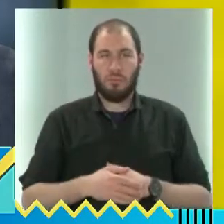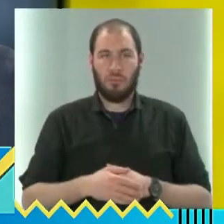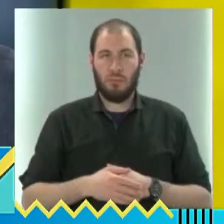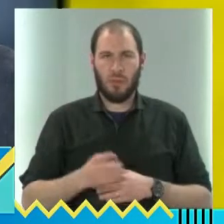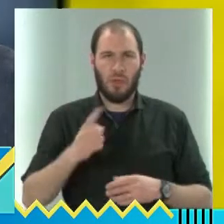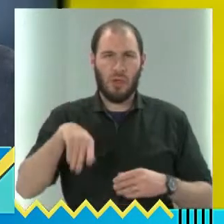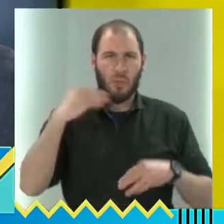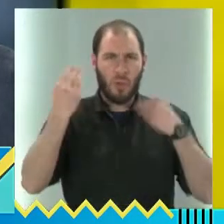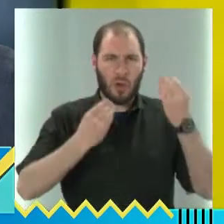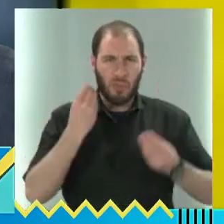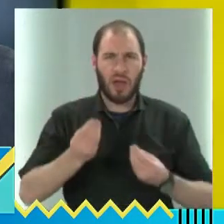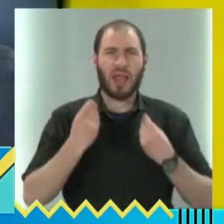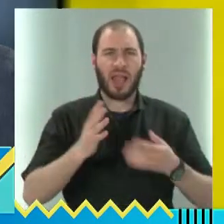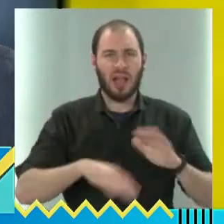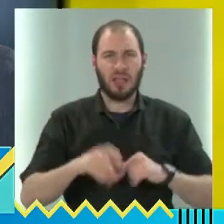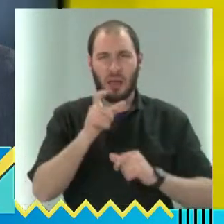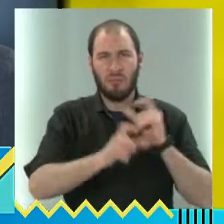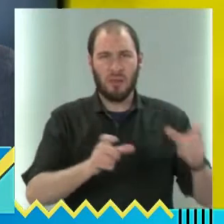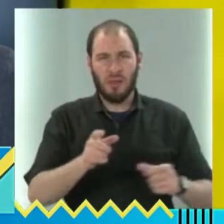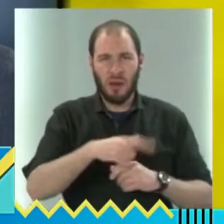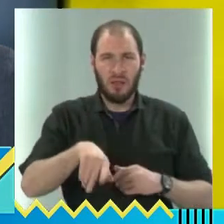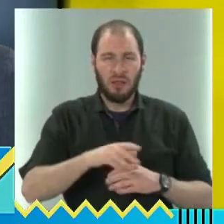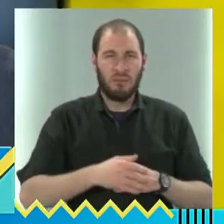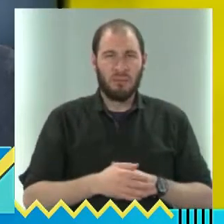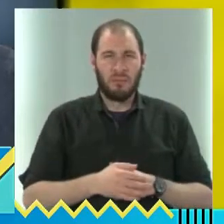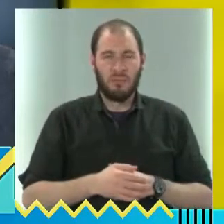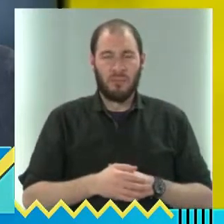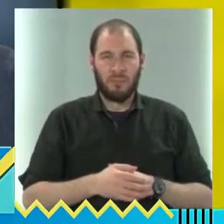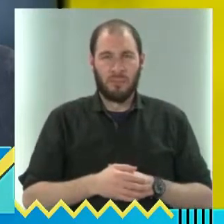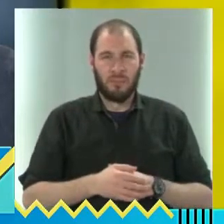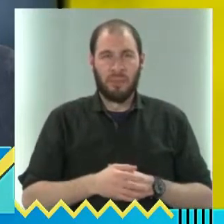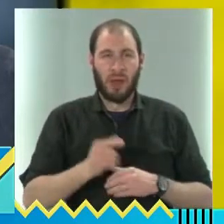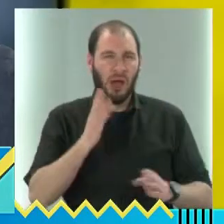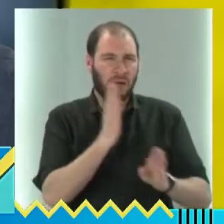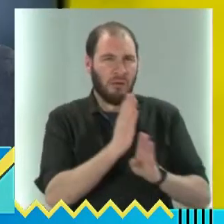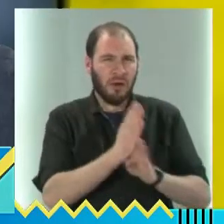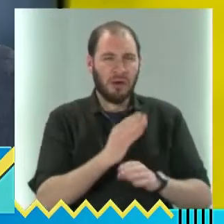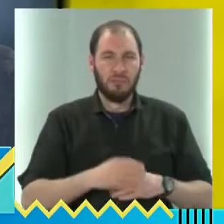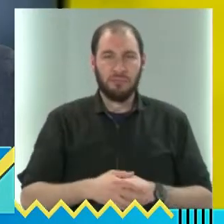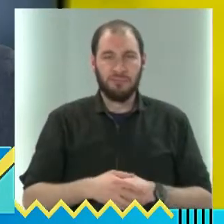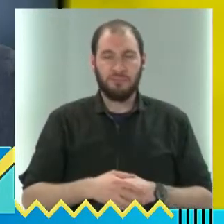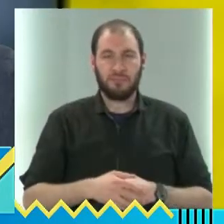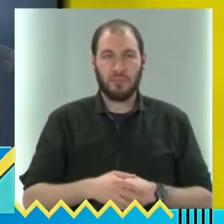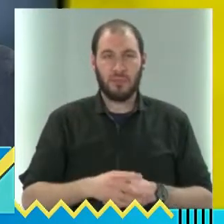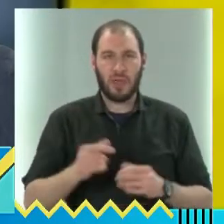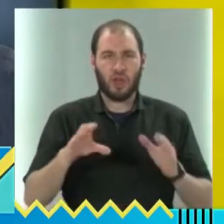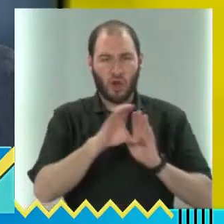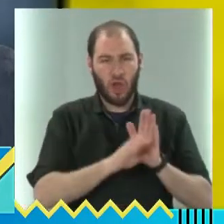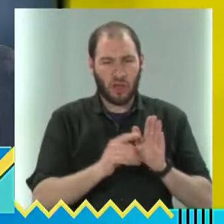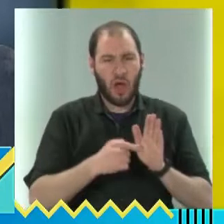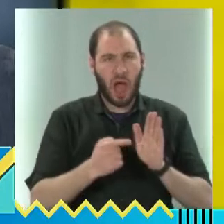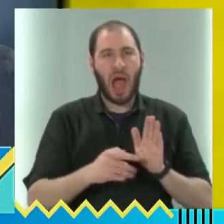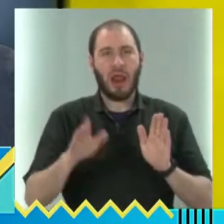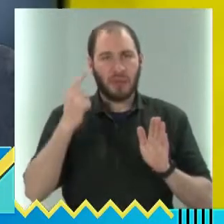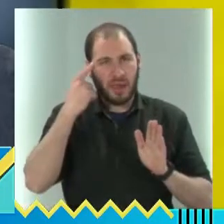nos preocupa qué vamos a hacer con esta gente que vamos a empezar a perseguir. Y por ahí en el buen espíritu del código puede haber